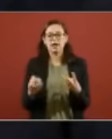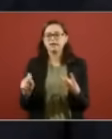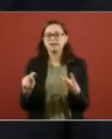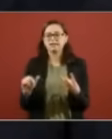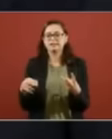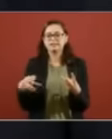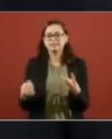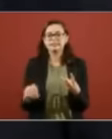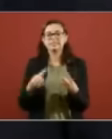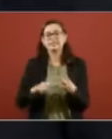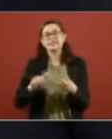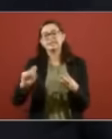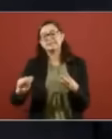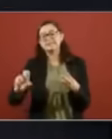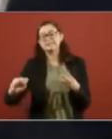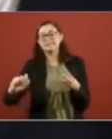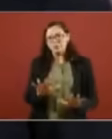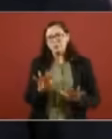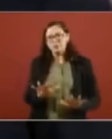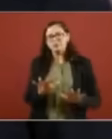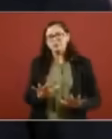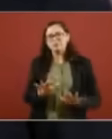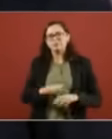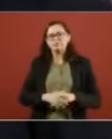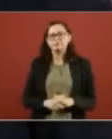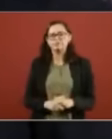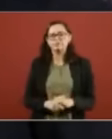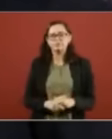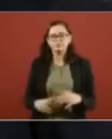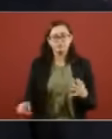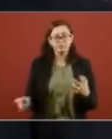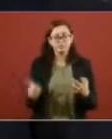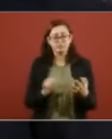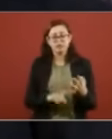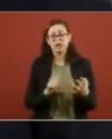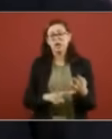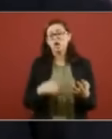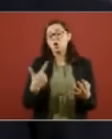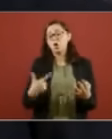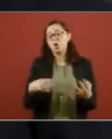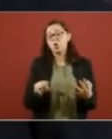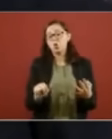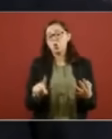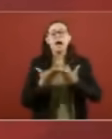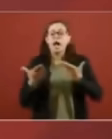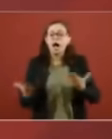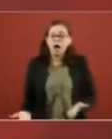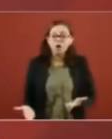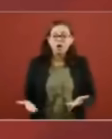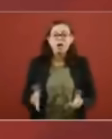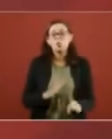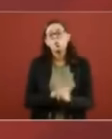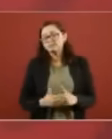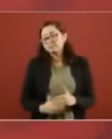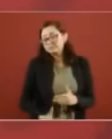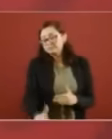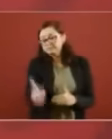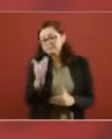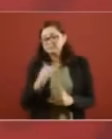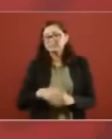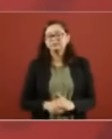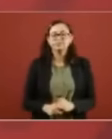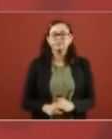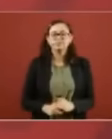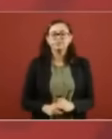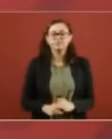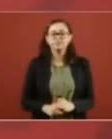Celestino, 67 votos. Y Guadalupe Escalante, 61 votos. Pues dicen